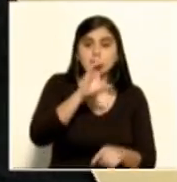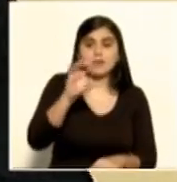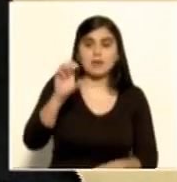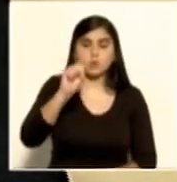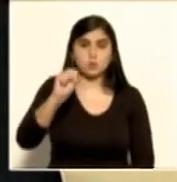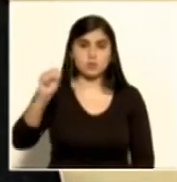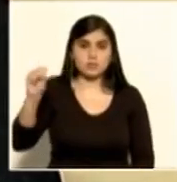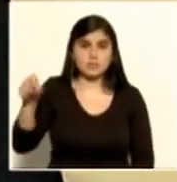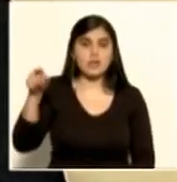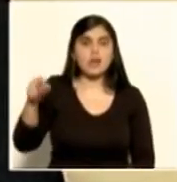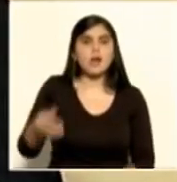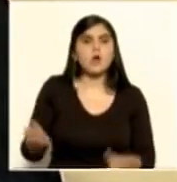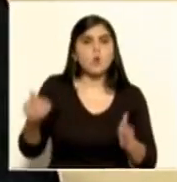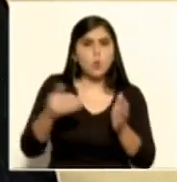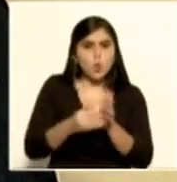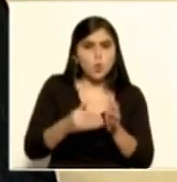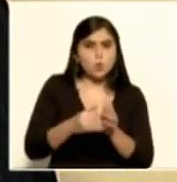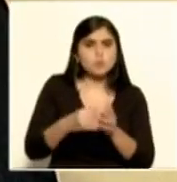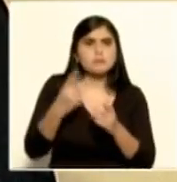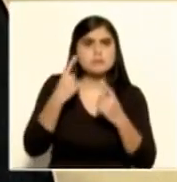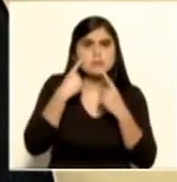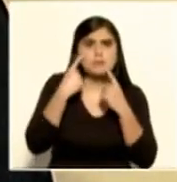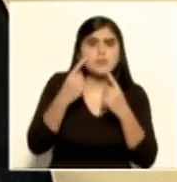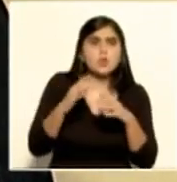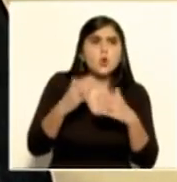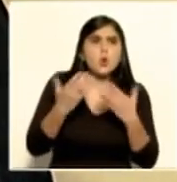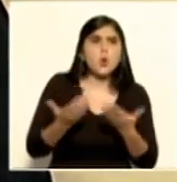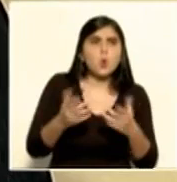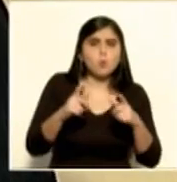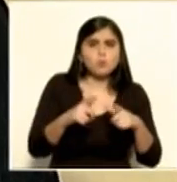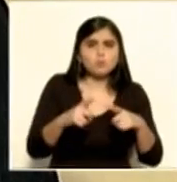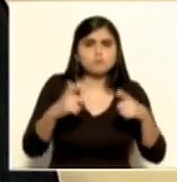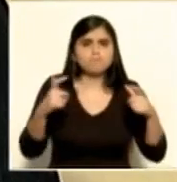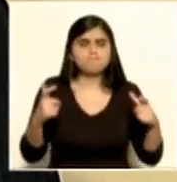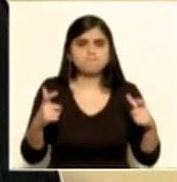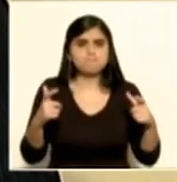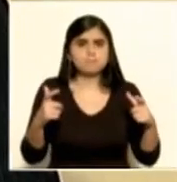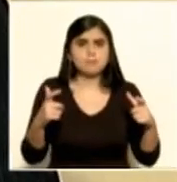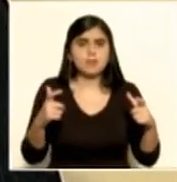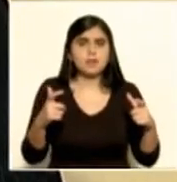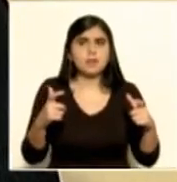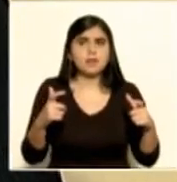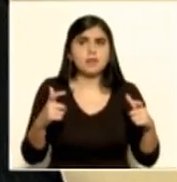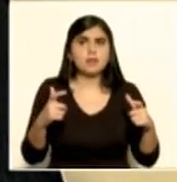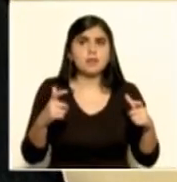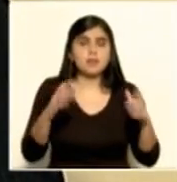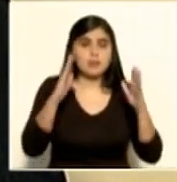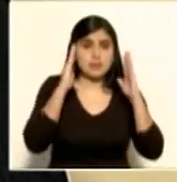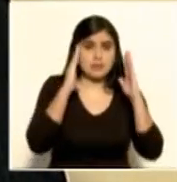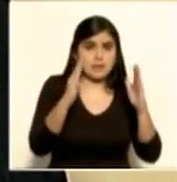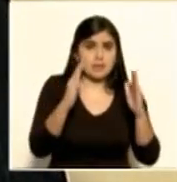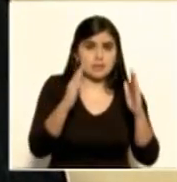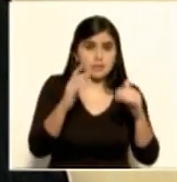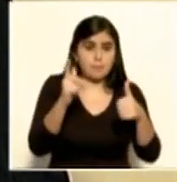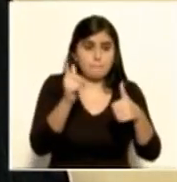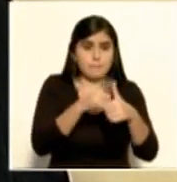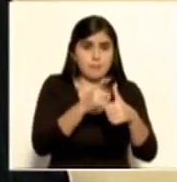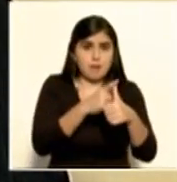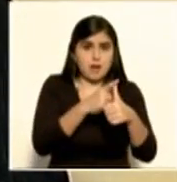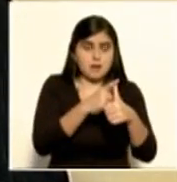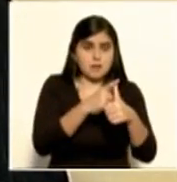también ha estado replanteando y viendo cómo aumenta la capacidad de la atención primaria, el primer nivel de atención más